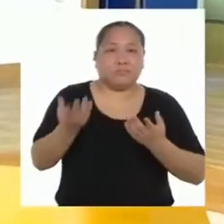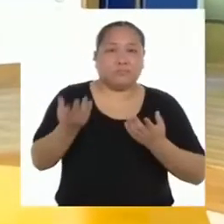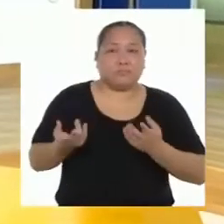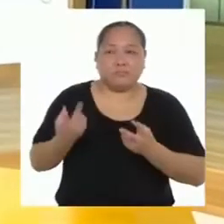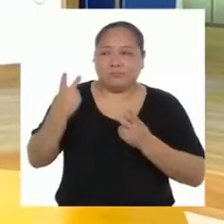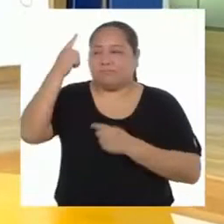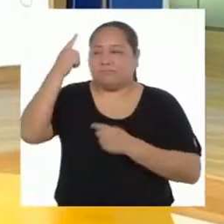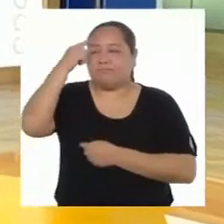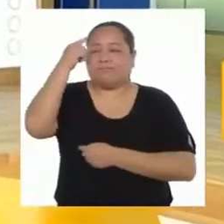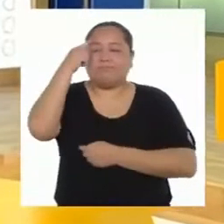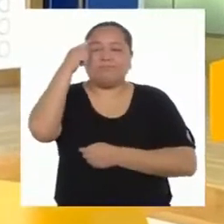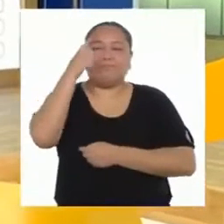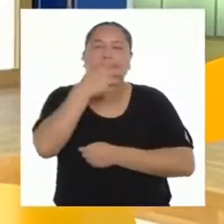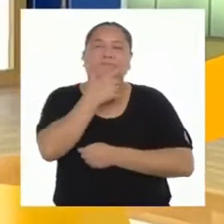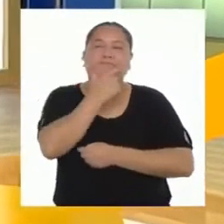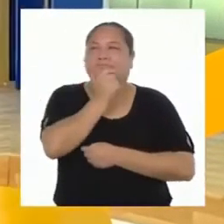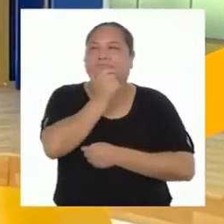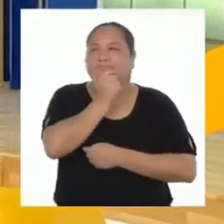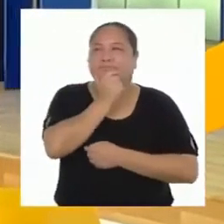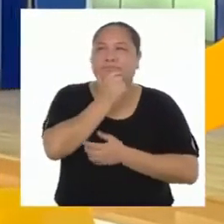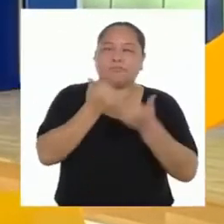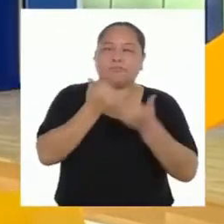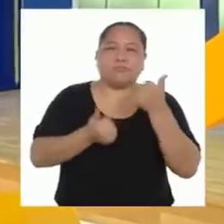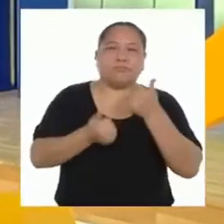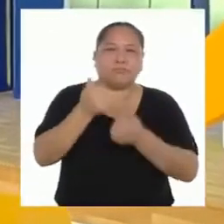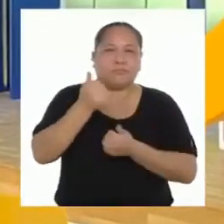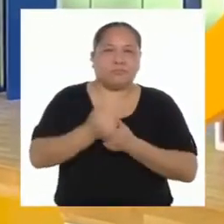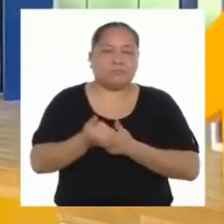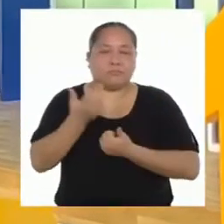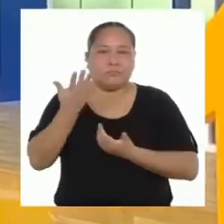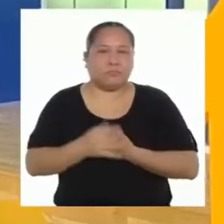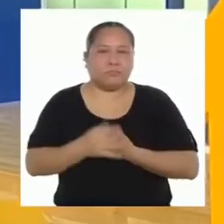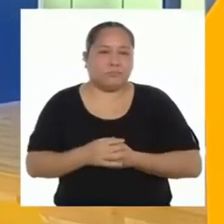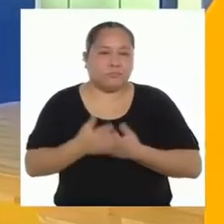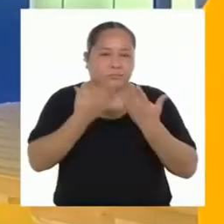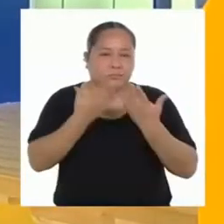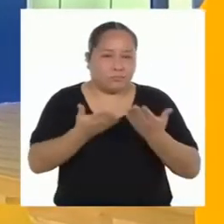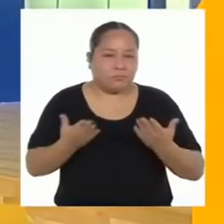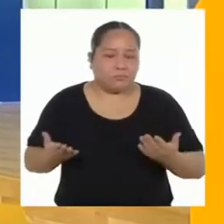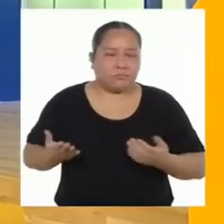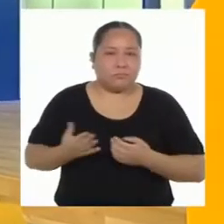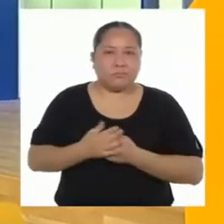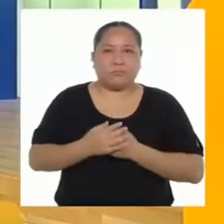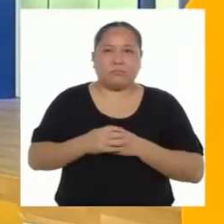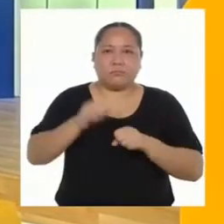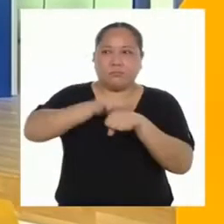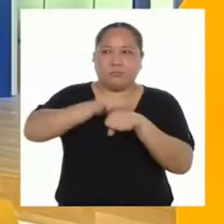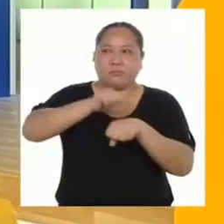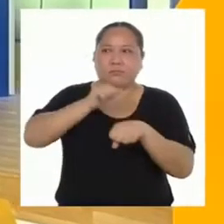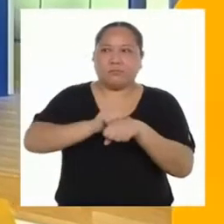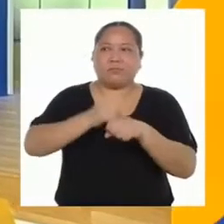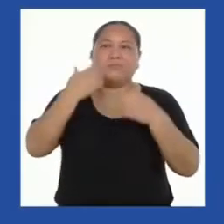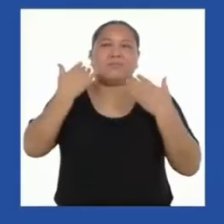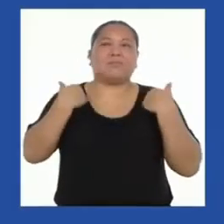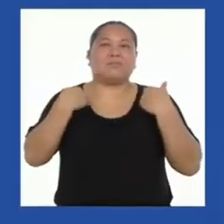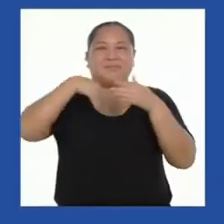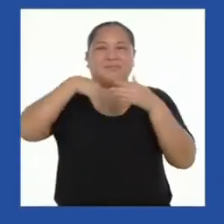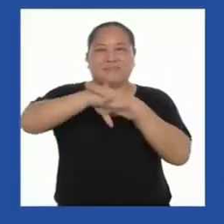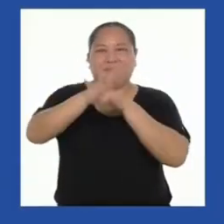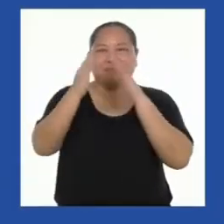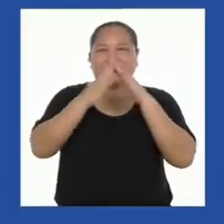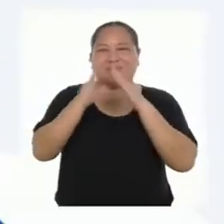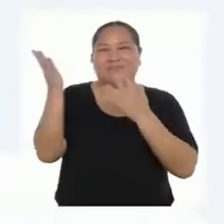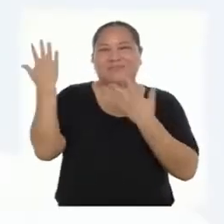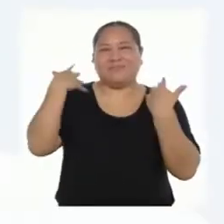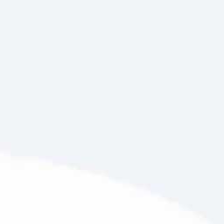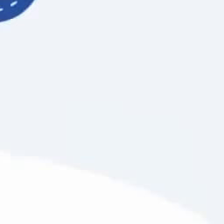para pensar qué tipos de residuos sólidos tenemos en casa. Ya volvemos.